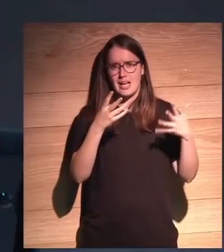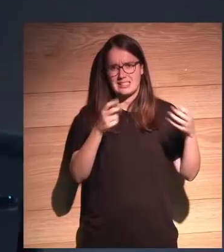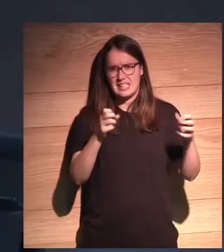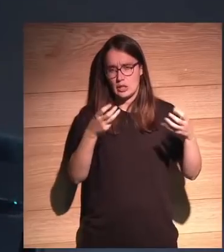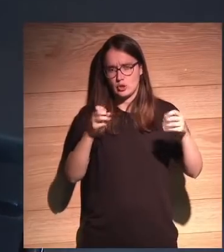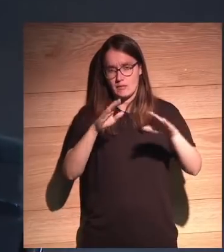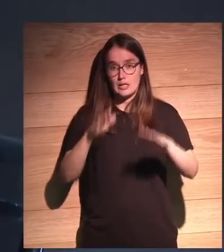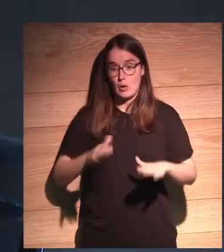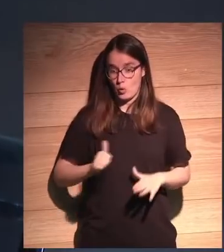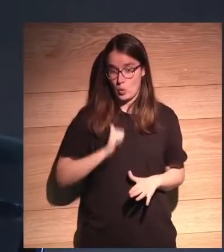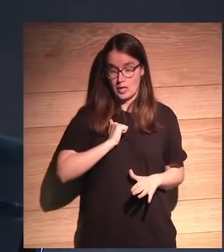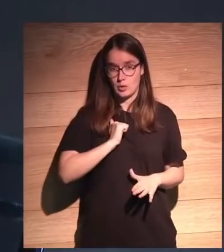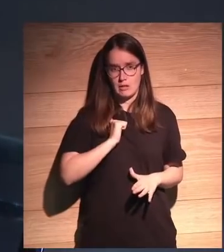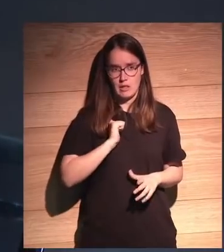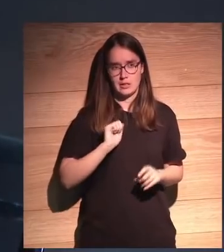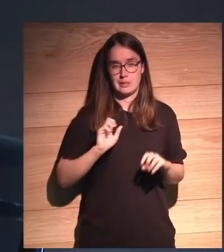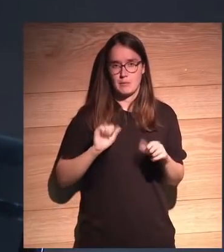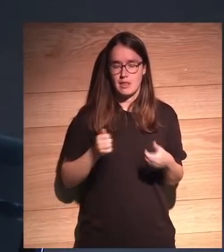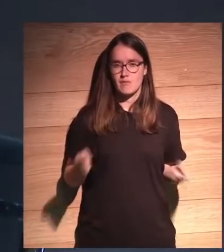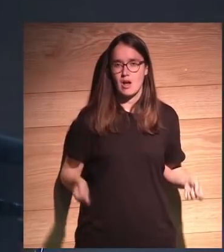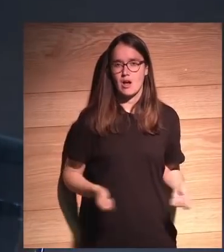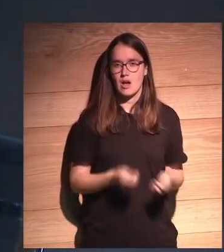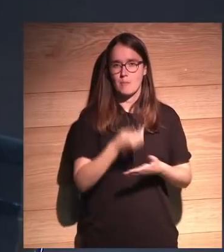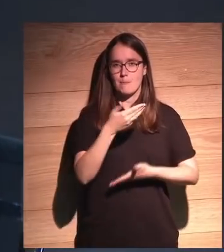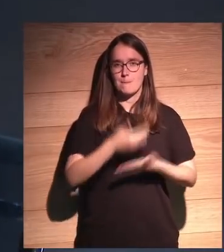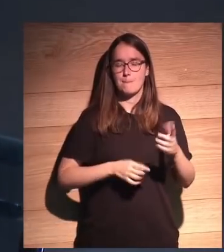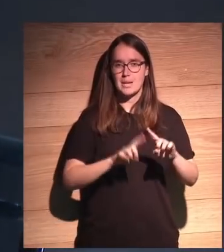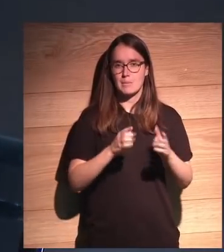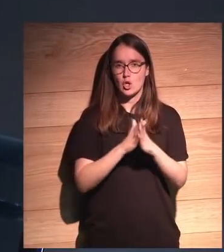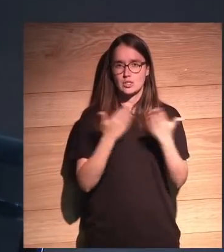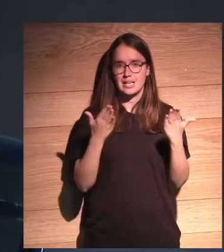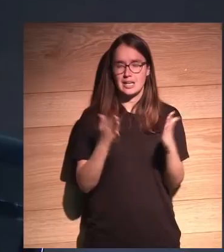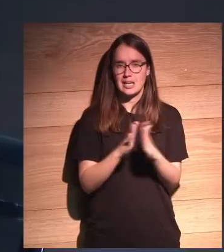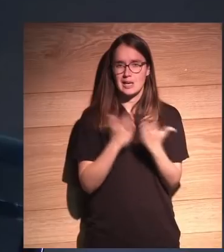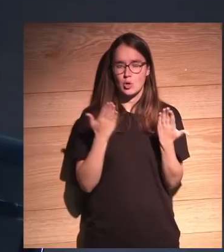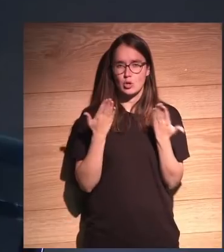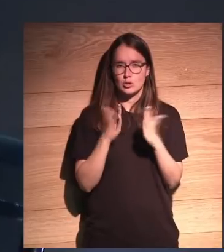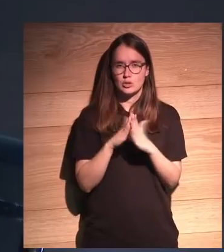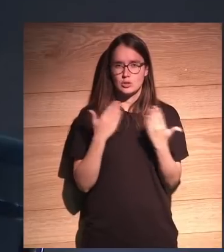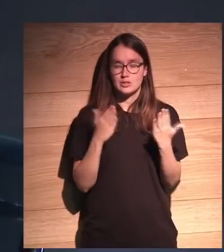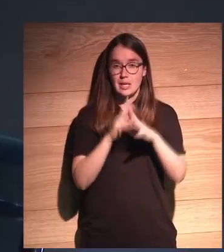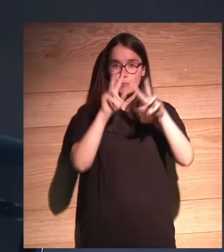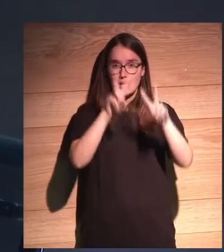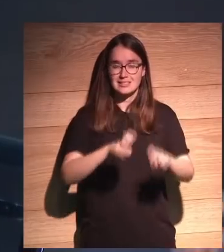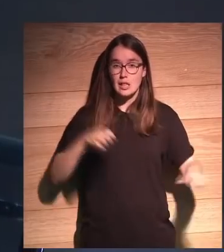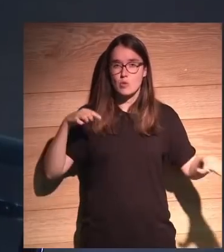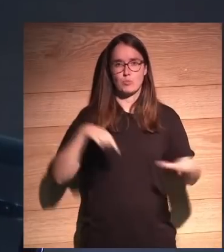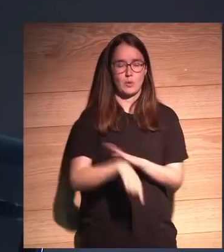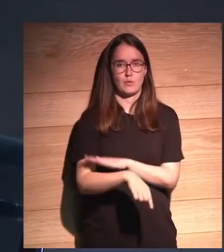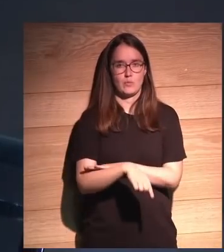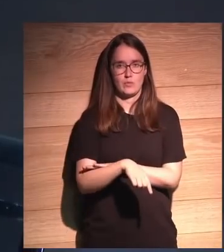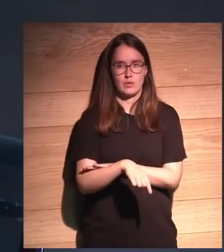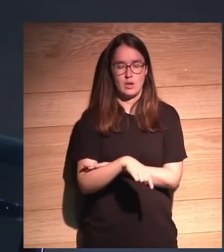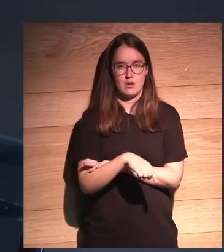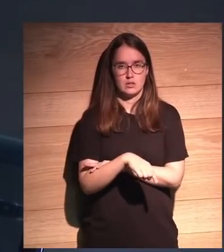Bueno, era justo el momento que se empezaban a publicar los primeros libros de investigación profunda, ¿no?